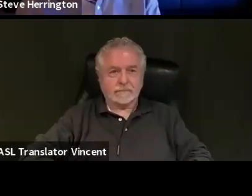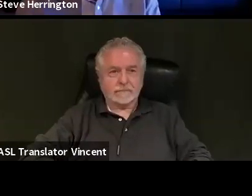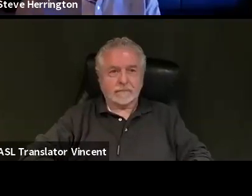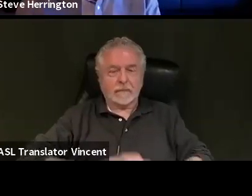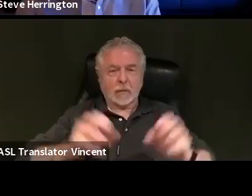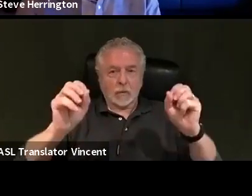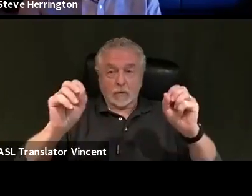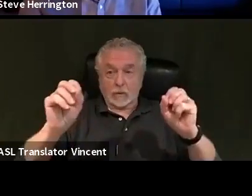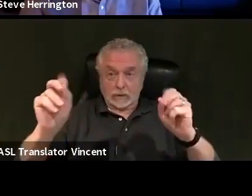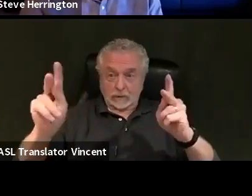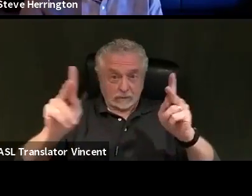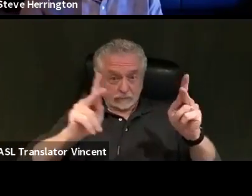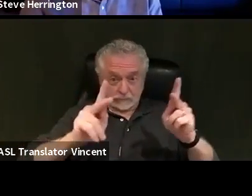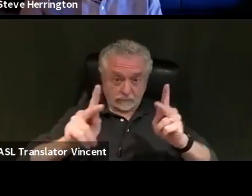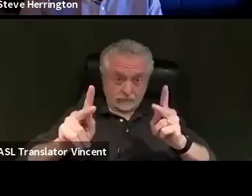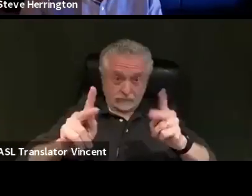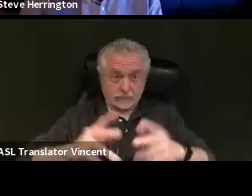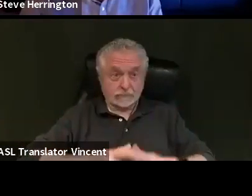Okay.